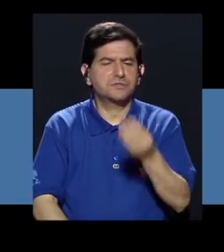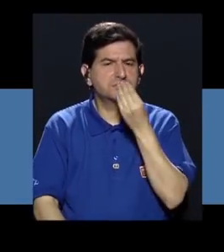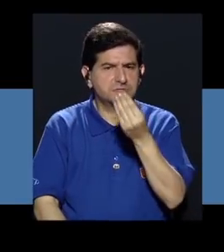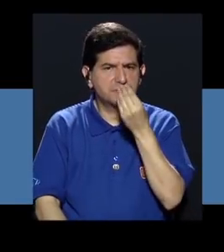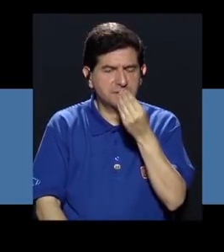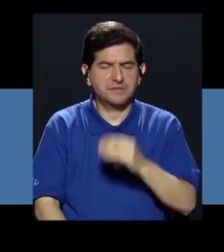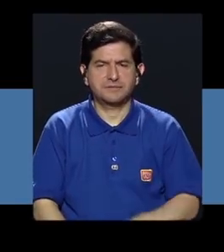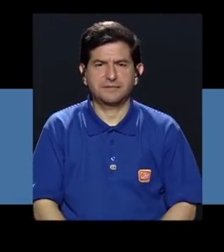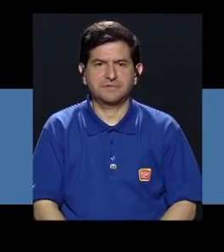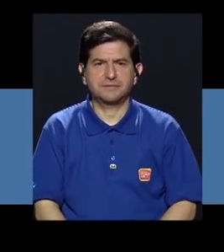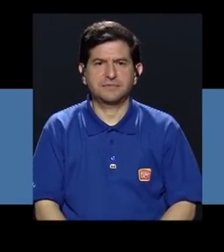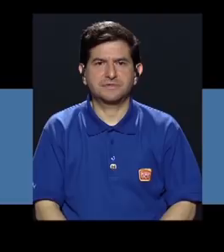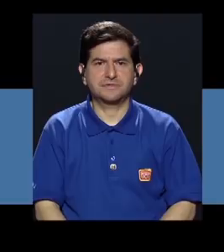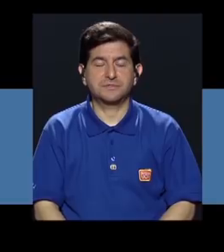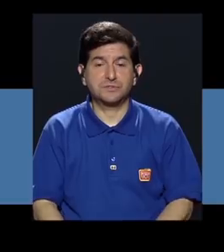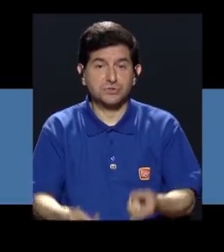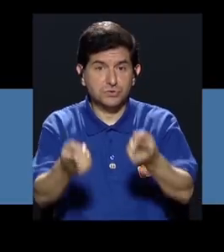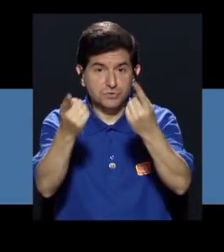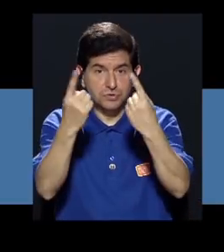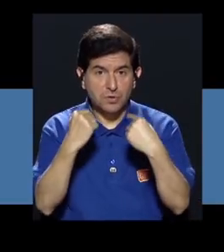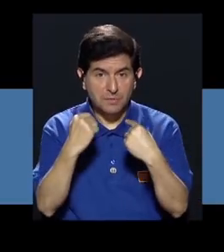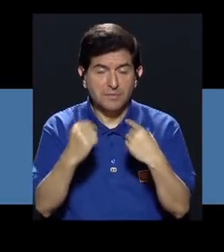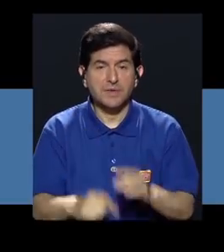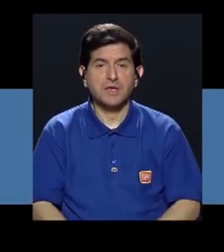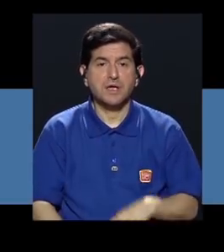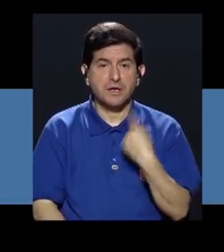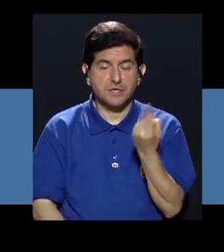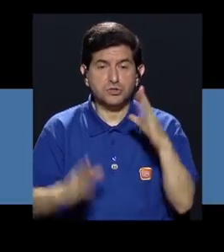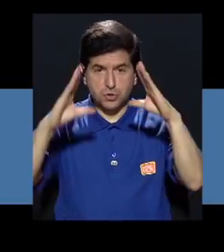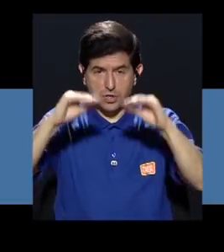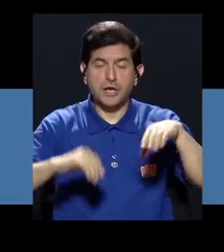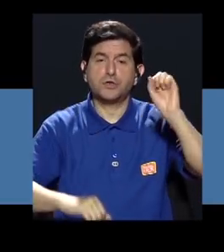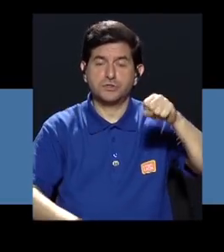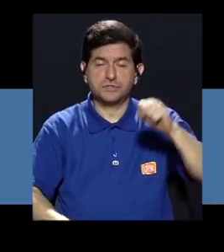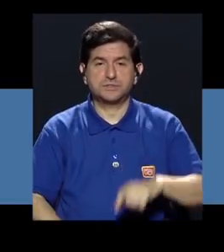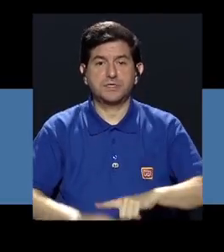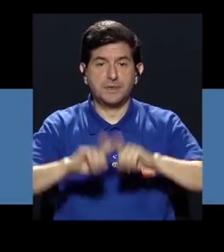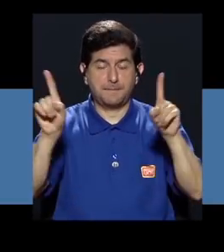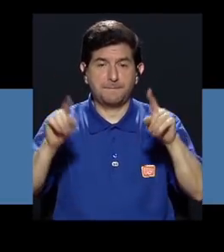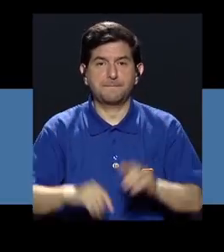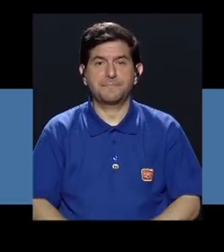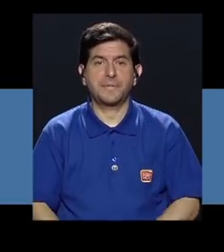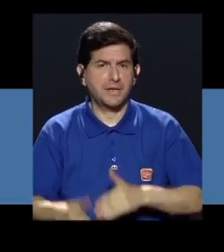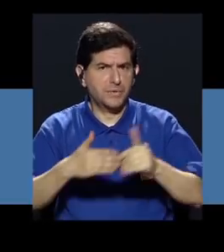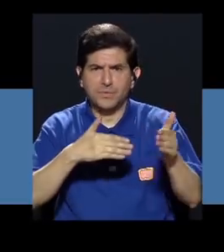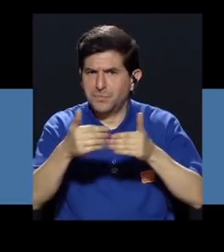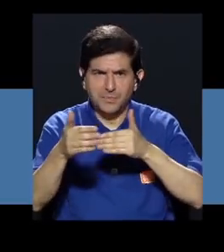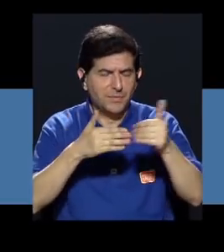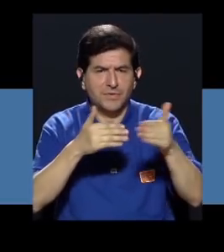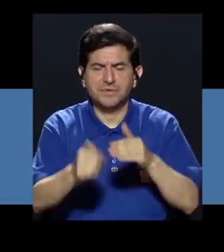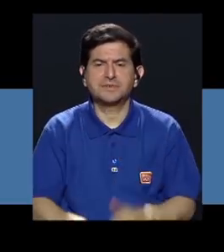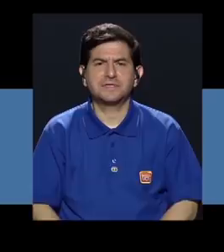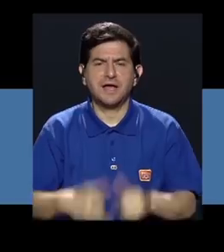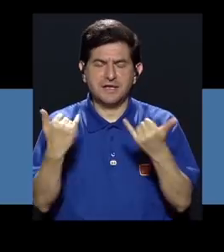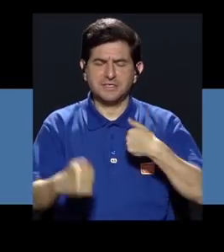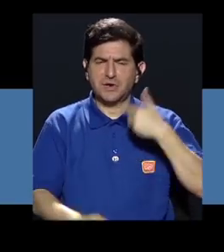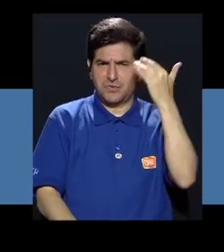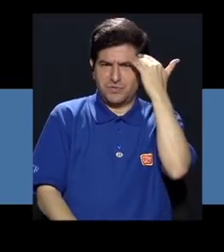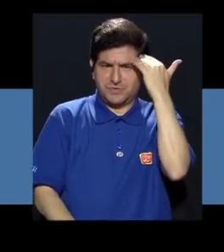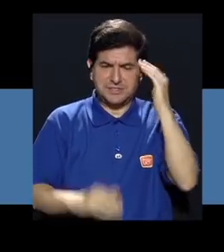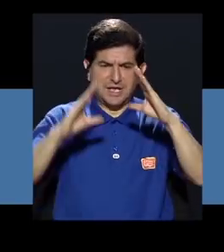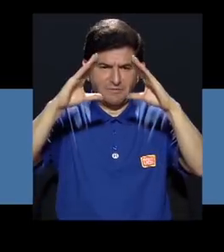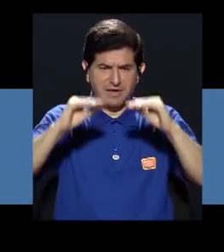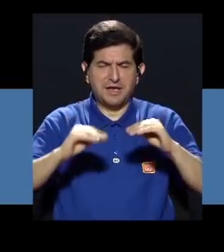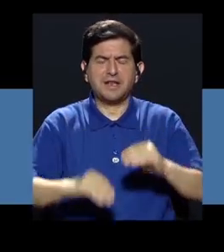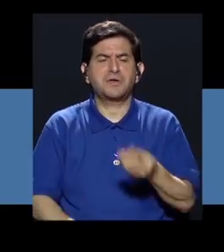la alimentación y todo eso. Solo vienen durante, solo en la noche. Pero de todos modos, o sea, ya